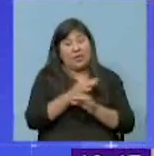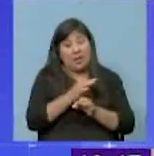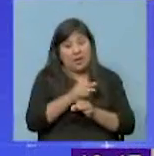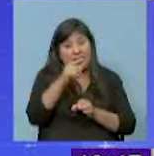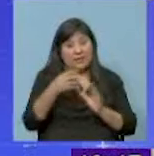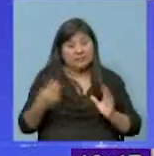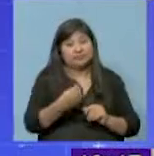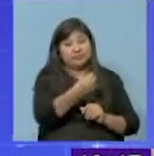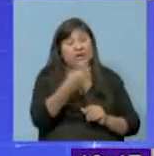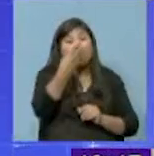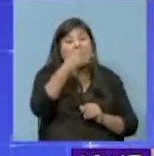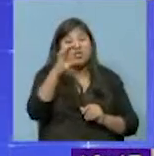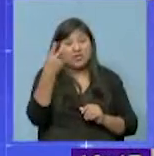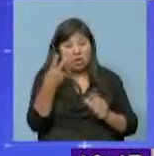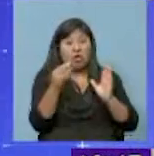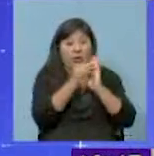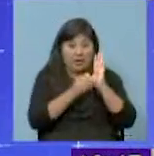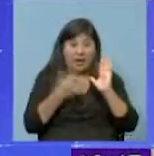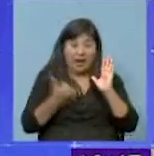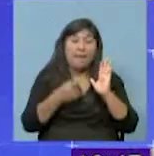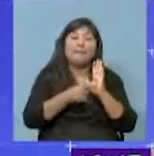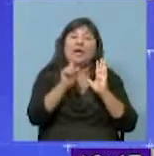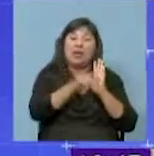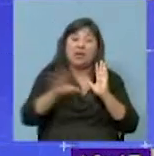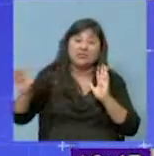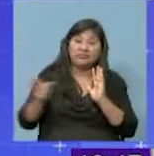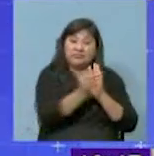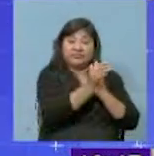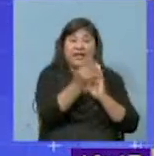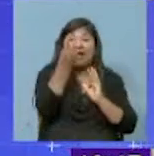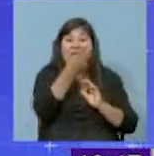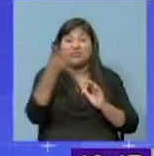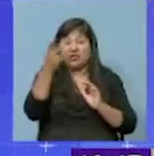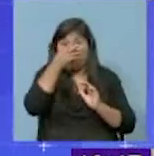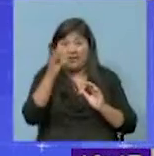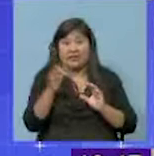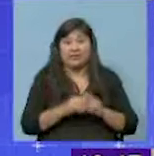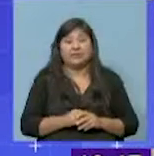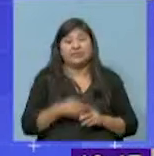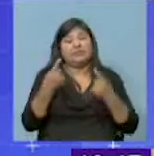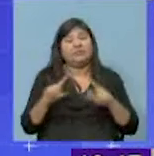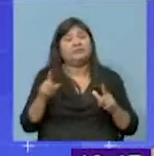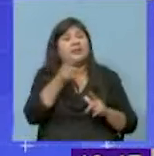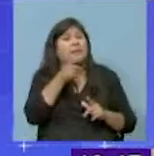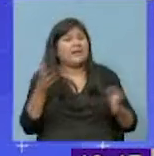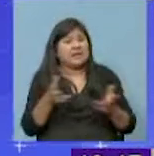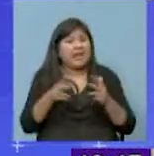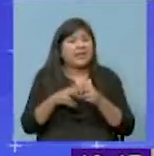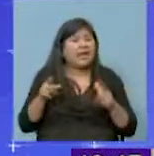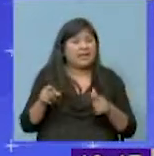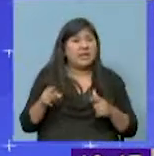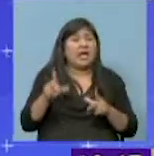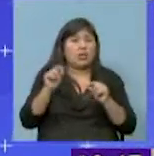demanda, 402 preinscriptos y las vacantes 220. ¿Qué pasa con la técnica número